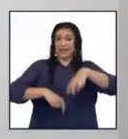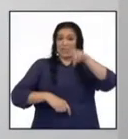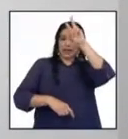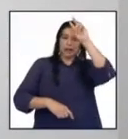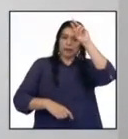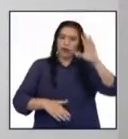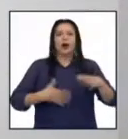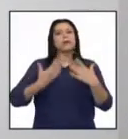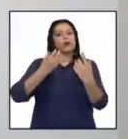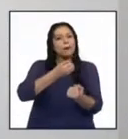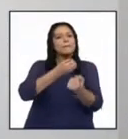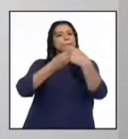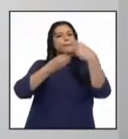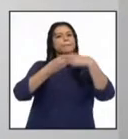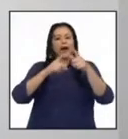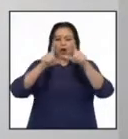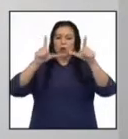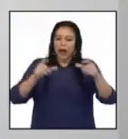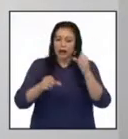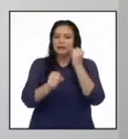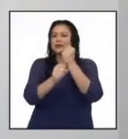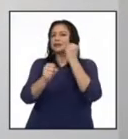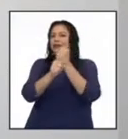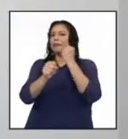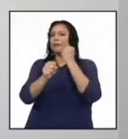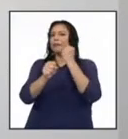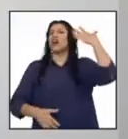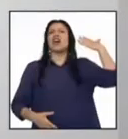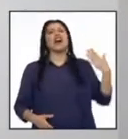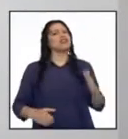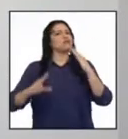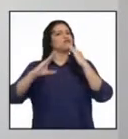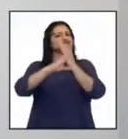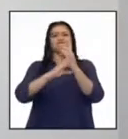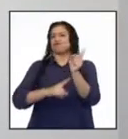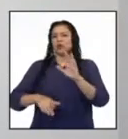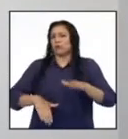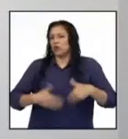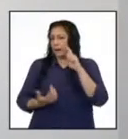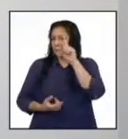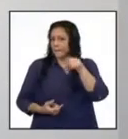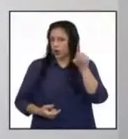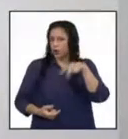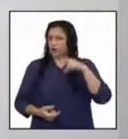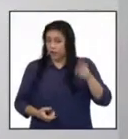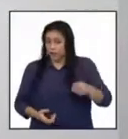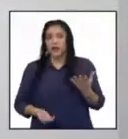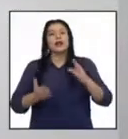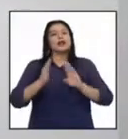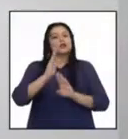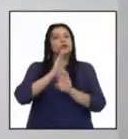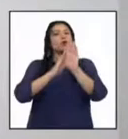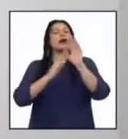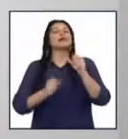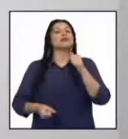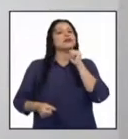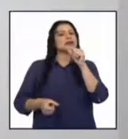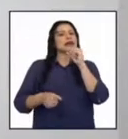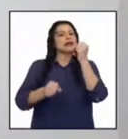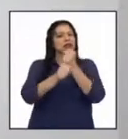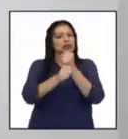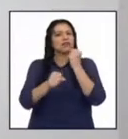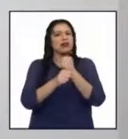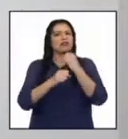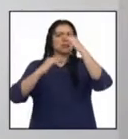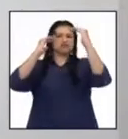ha ido ocupando puestos y lugares a los que antes no tenía acceso, superando el desempleo y situaciones